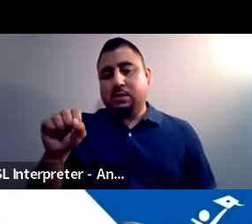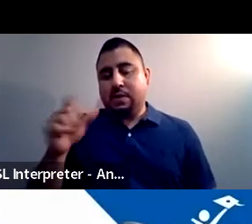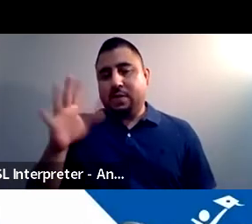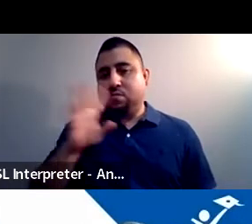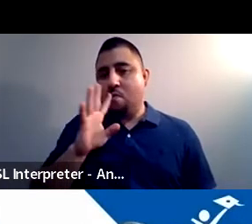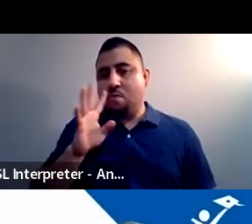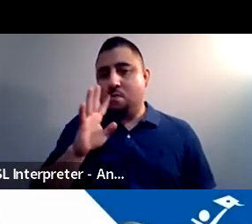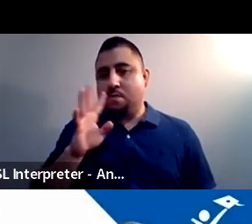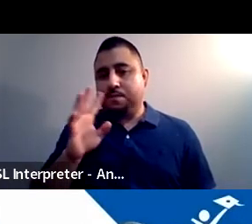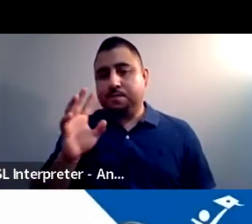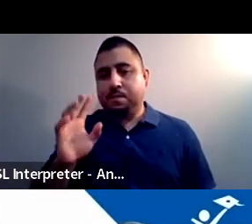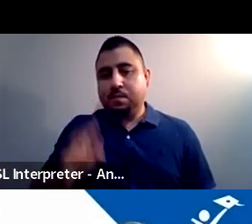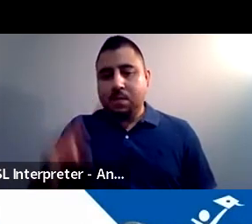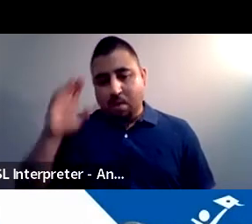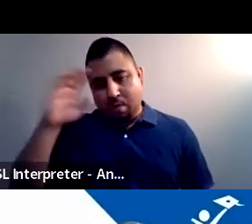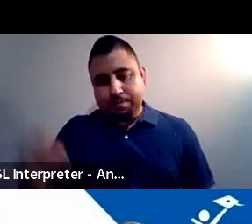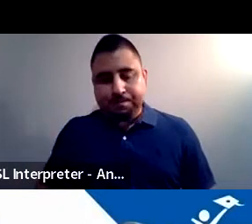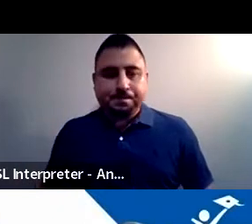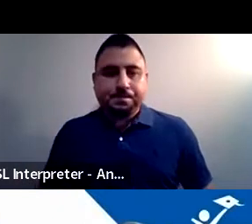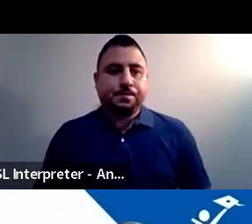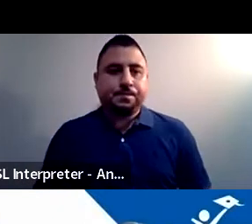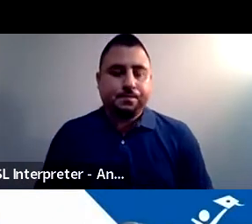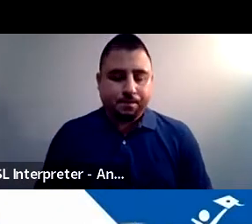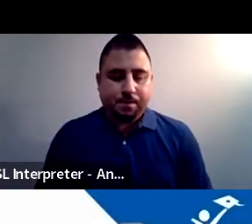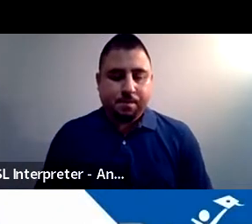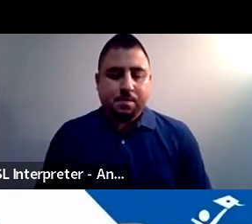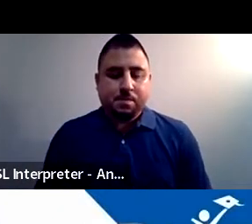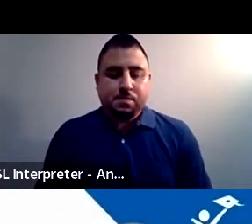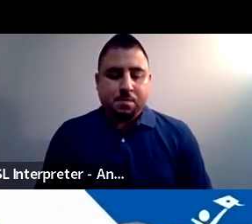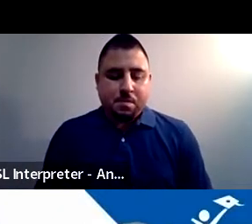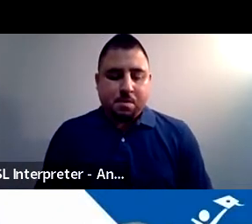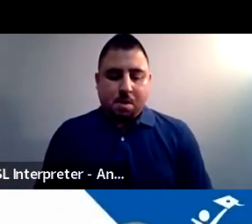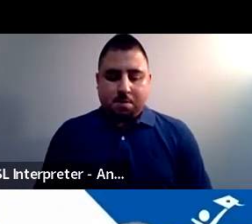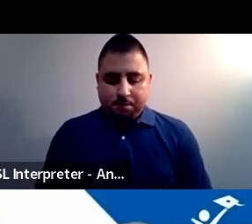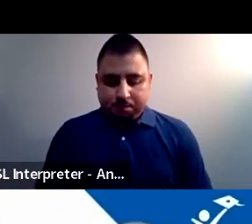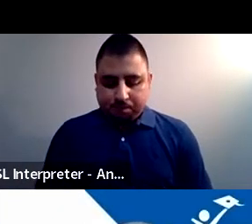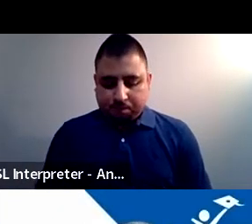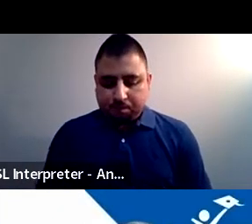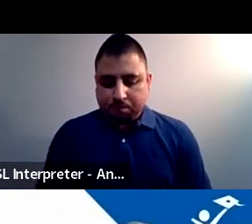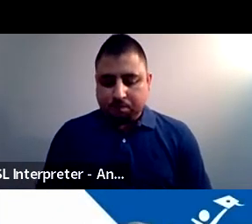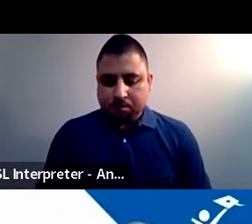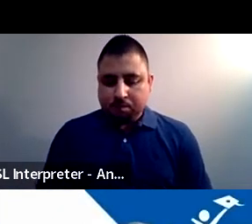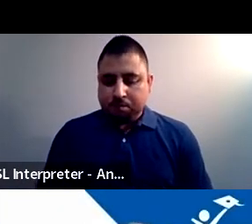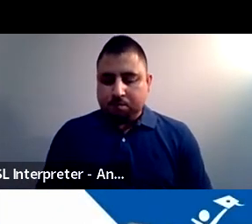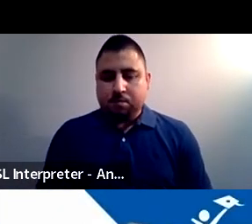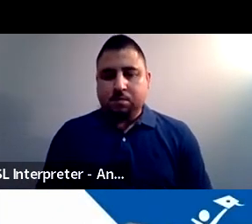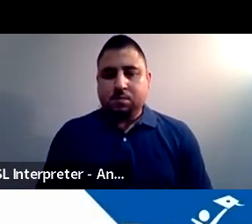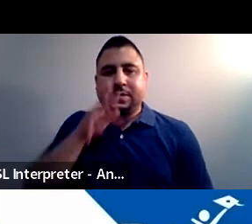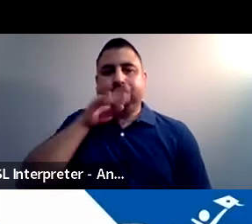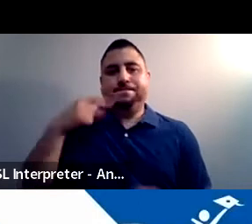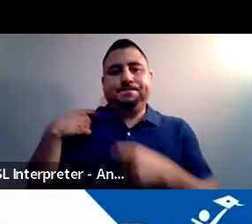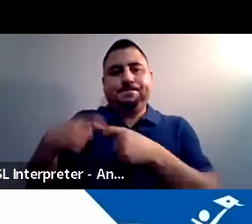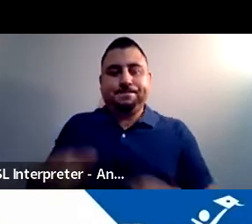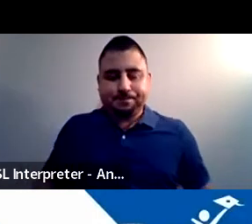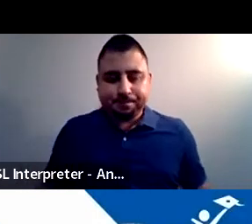Ms. Flores? Sí, buenas tardes. Buenas tardes, señora Flores. Mi nombre es Carla Flores. Soy una madre preocupada por